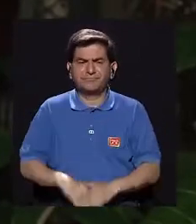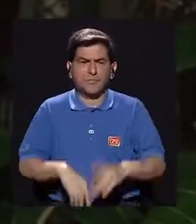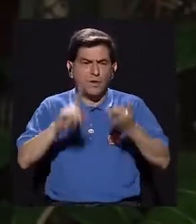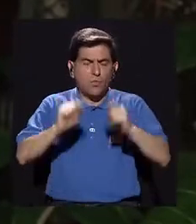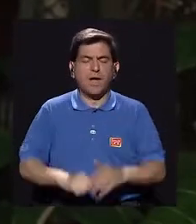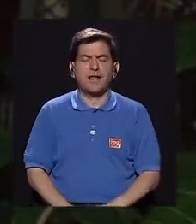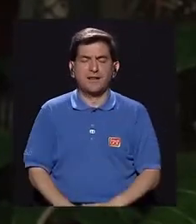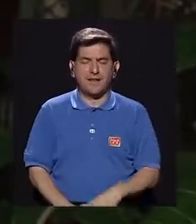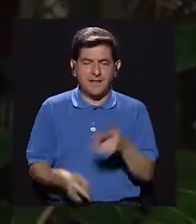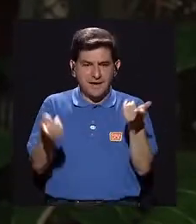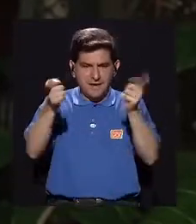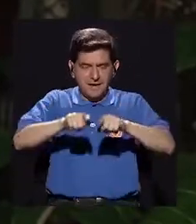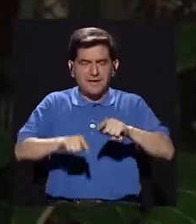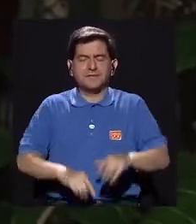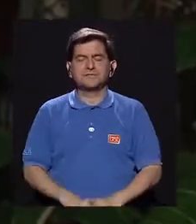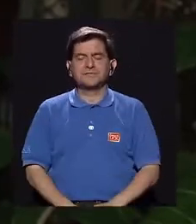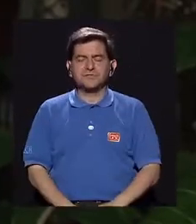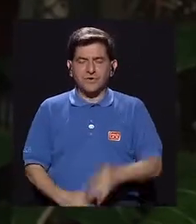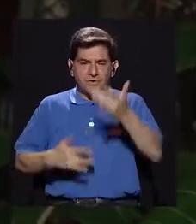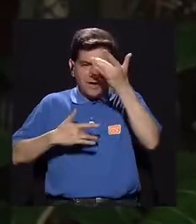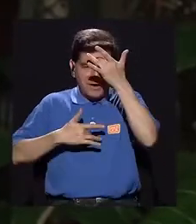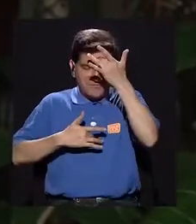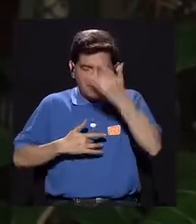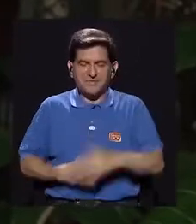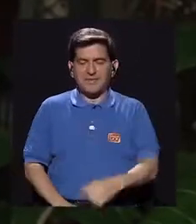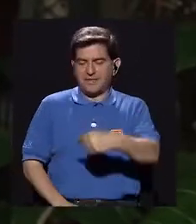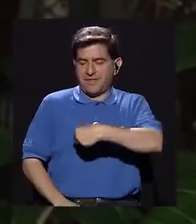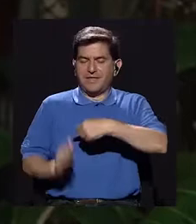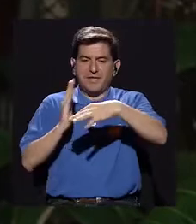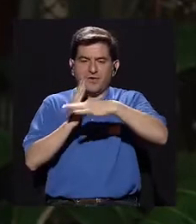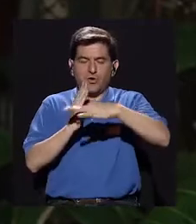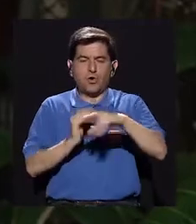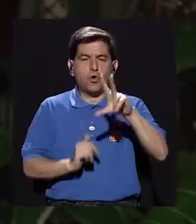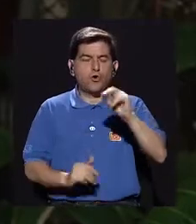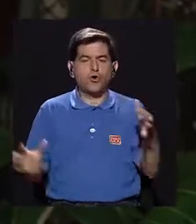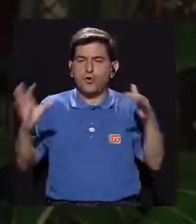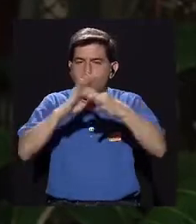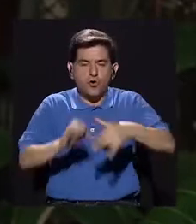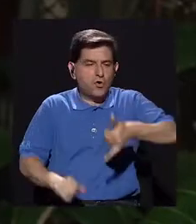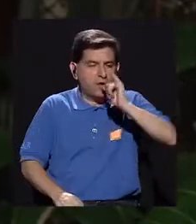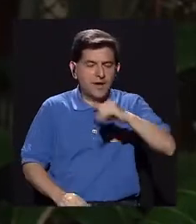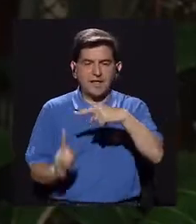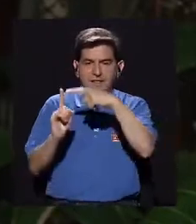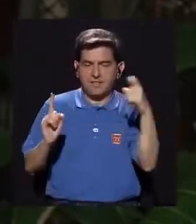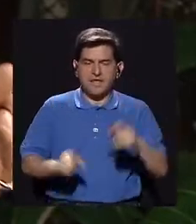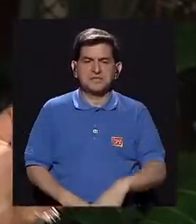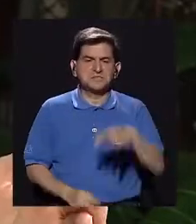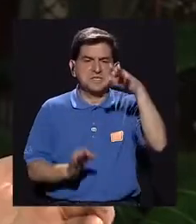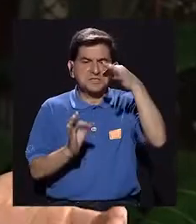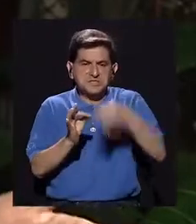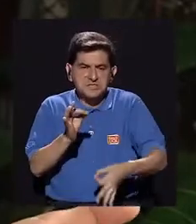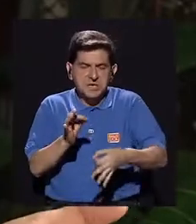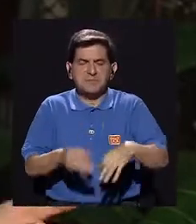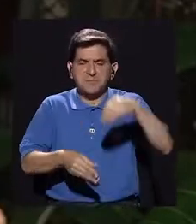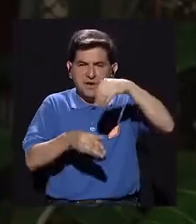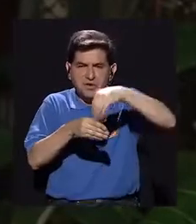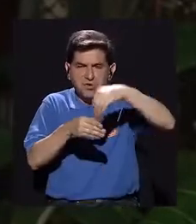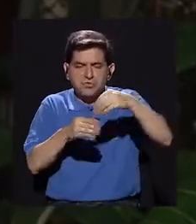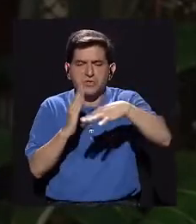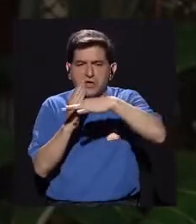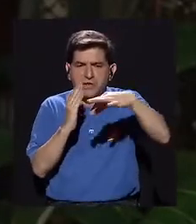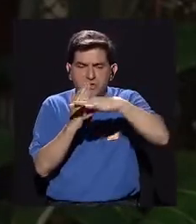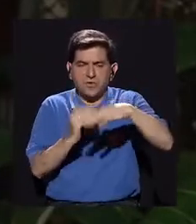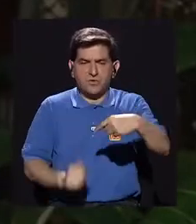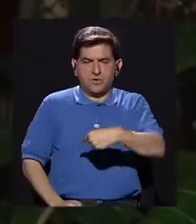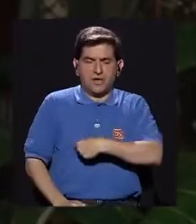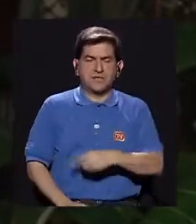pacientes, es lo que llamamos enfermedad por hígado graso no alcohólico. Esta enfermedad va desde simple grasa en el hígado, que